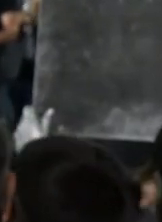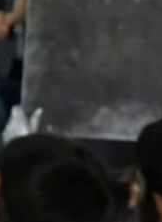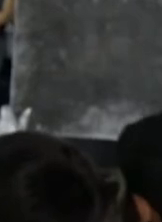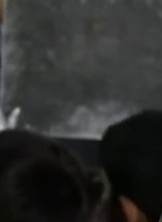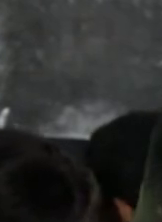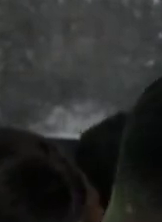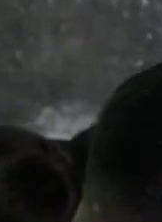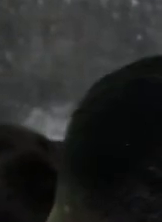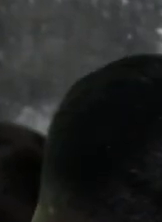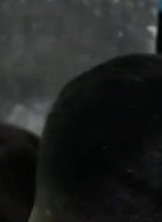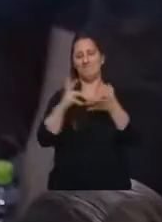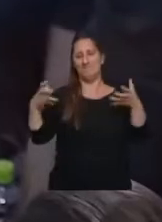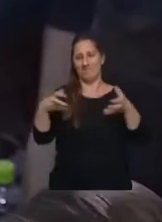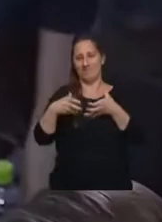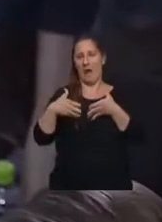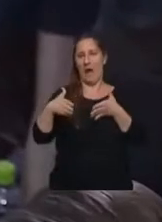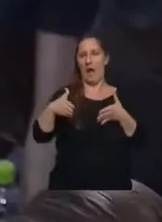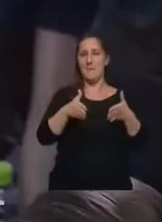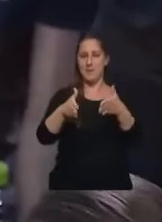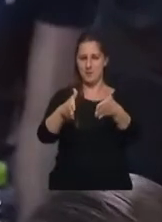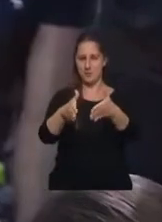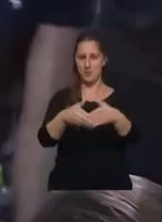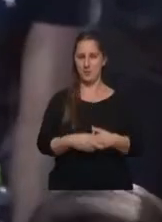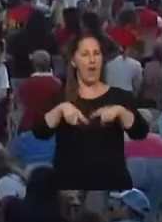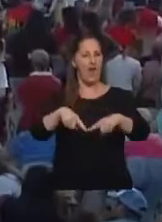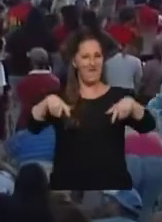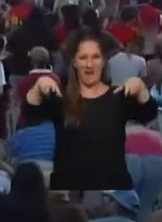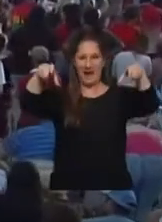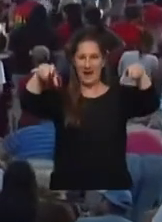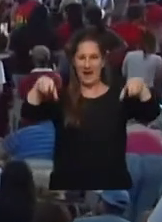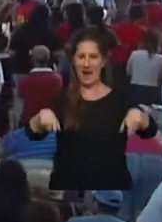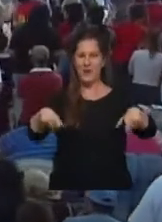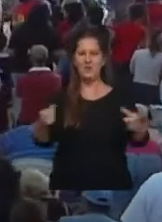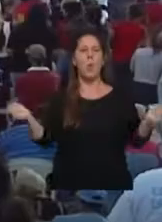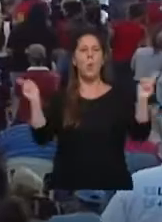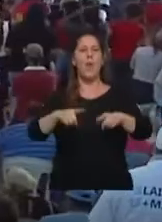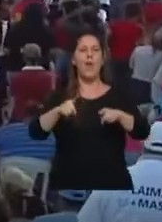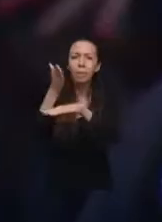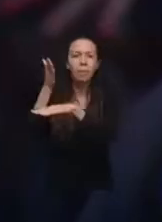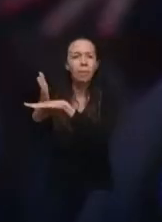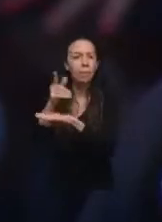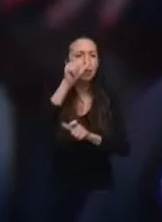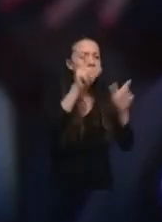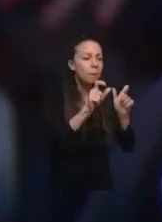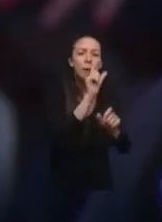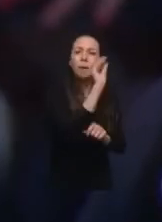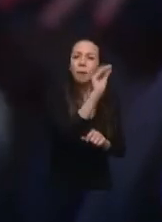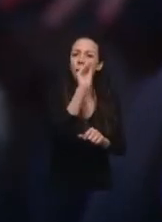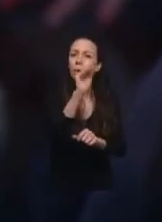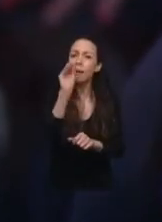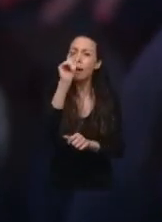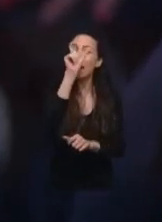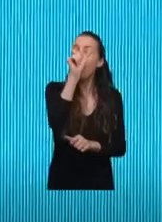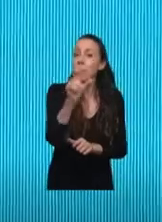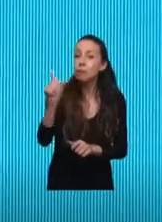que tenemos la obligación, casa por casa, de ir a buscar a esos argentinos y decirles